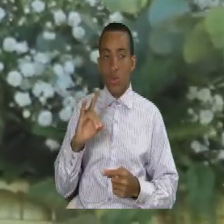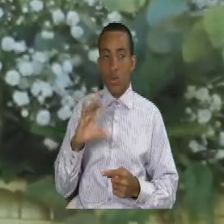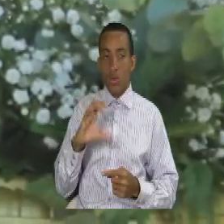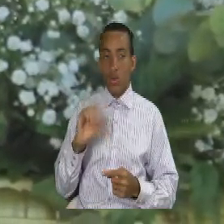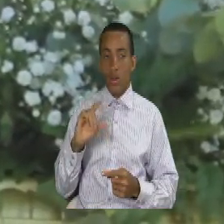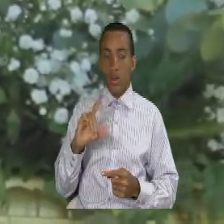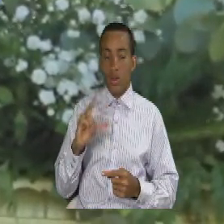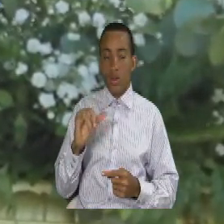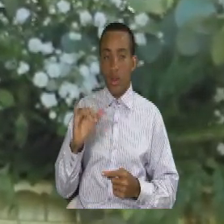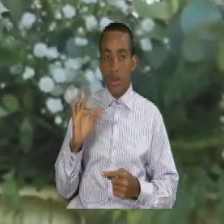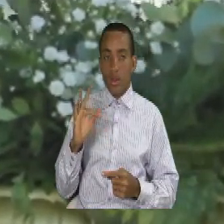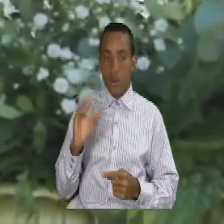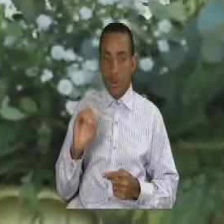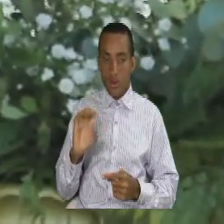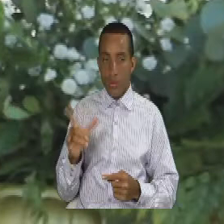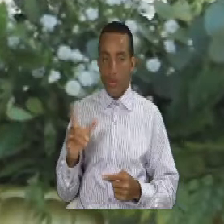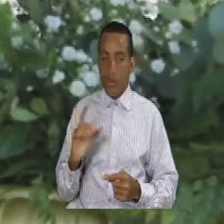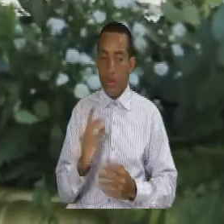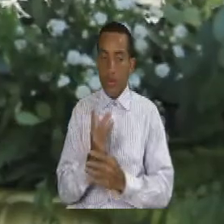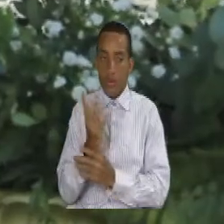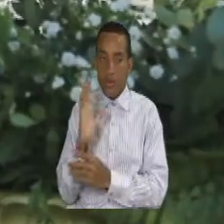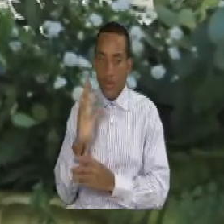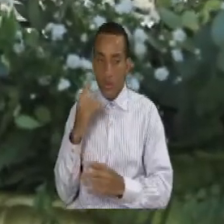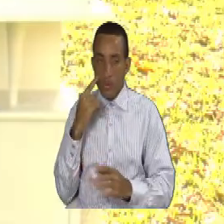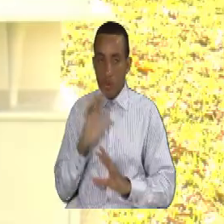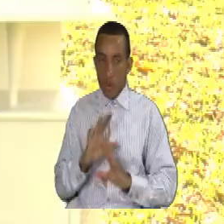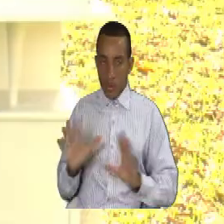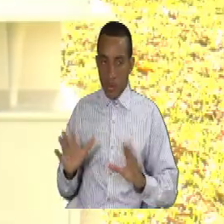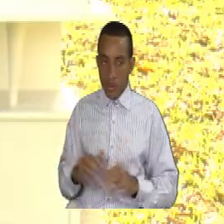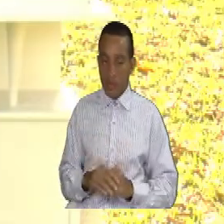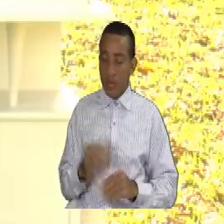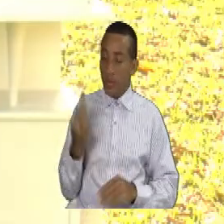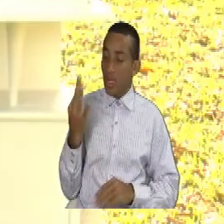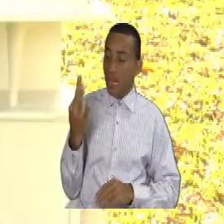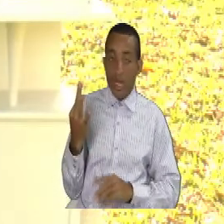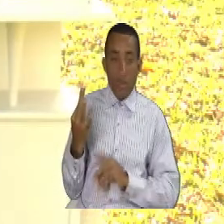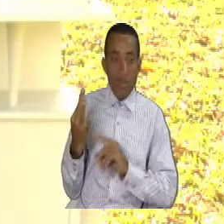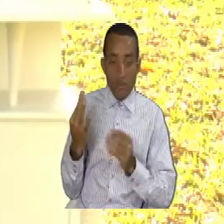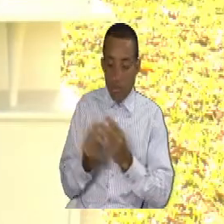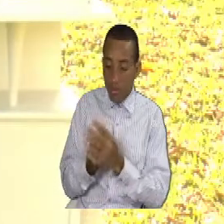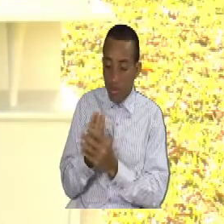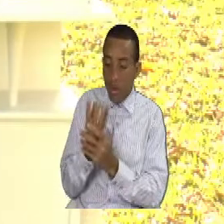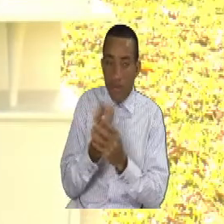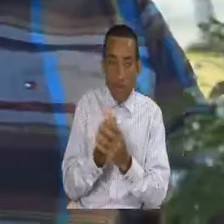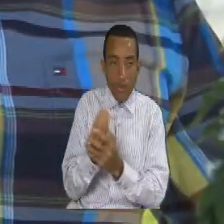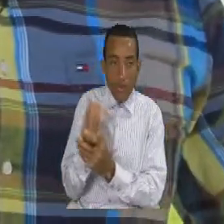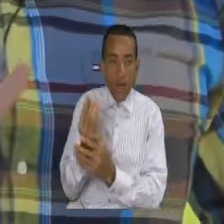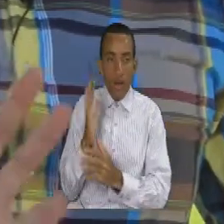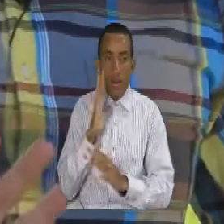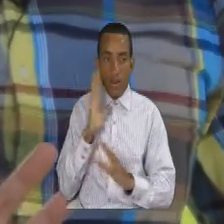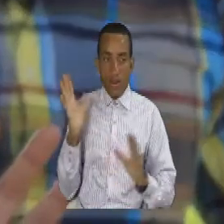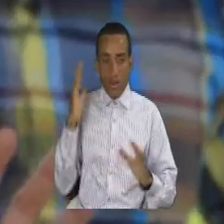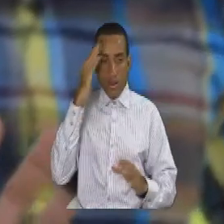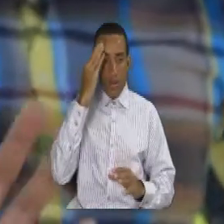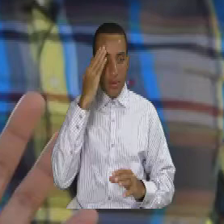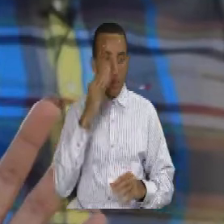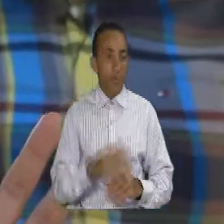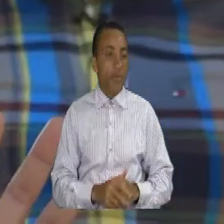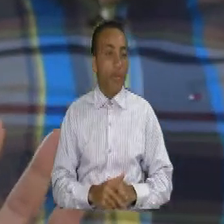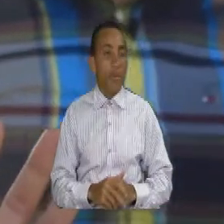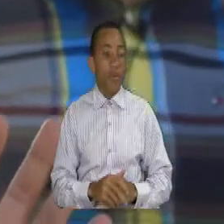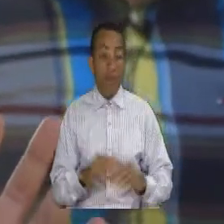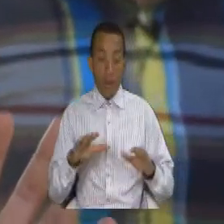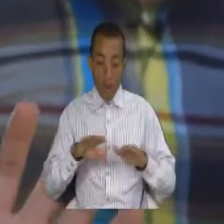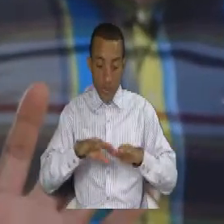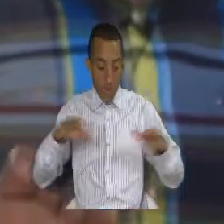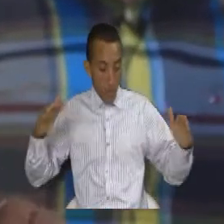Por eso pues esto, tome en cuenta solamente esas tres plantas. Bueno, entonces ya sabemos, este tipo de mesas son